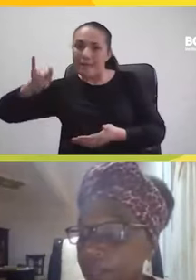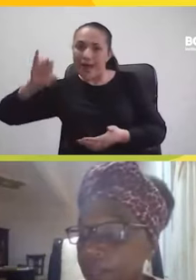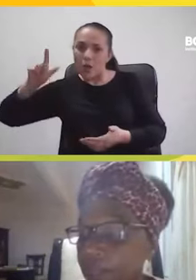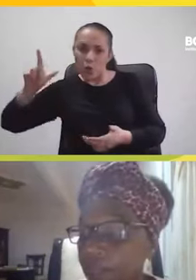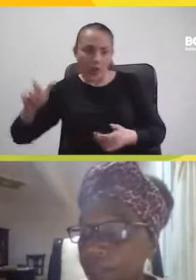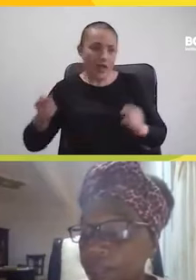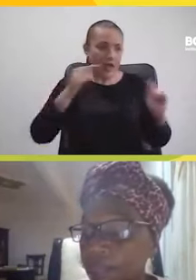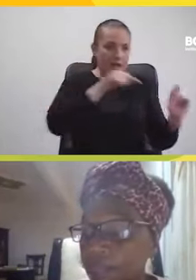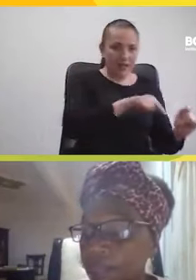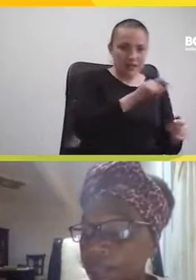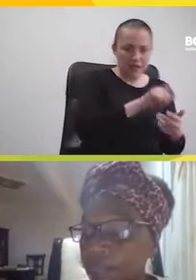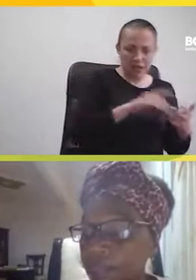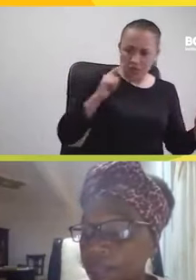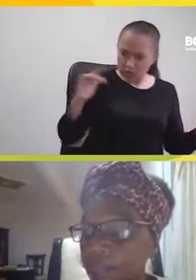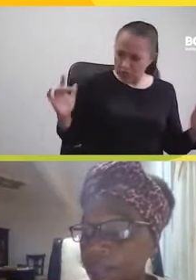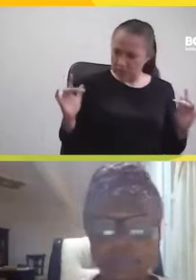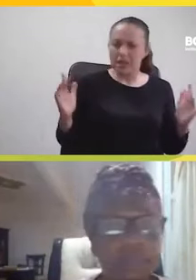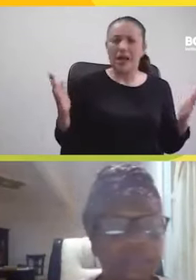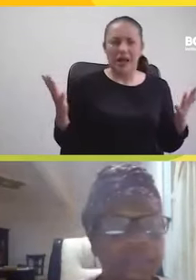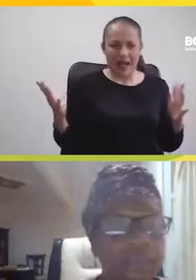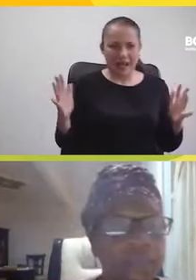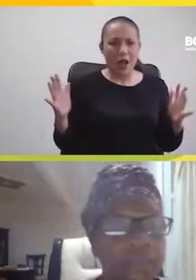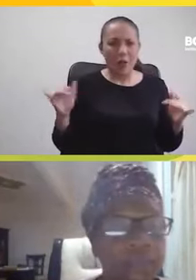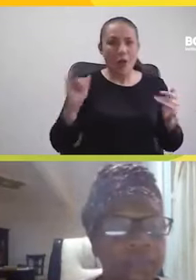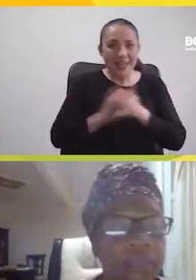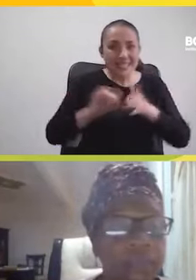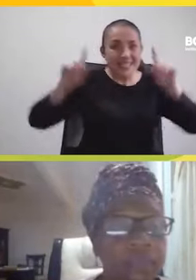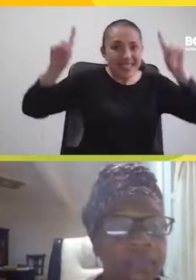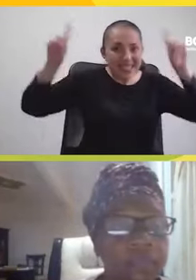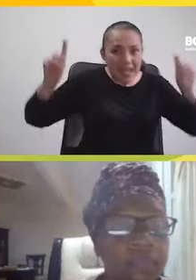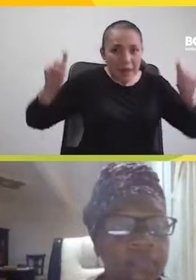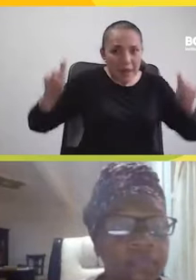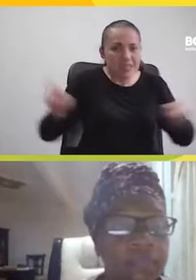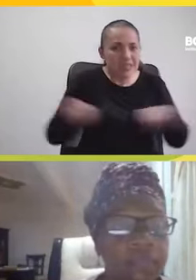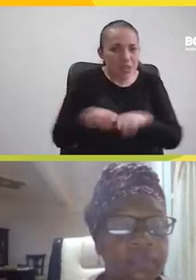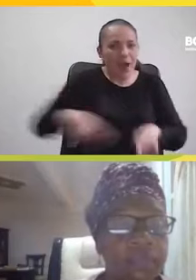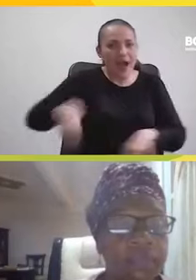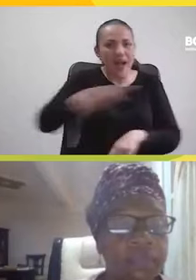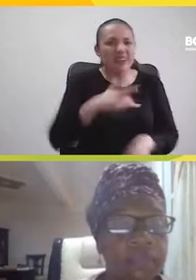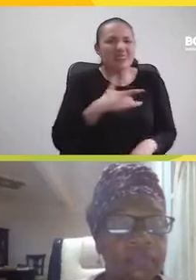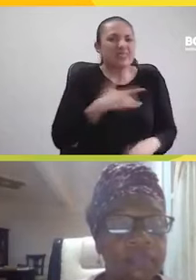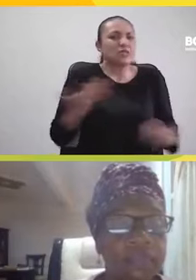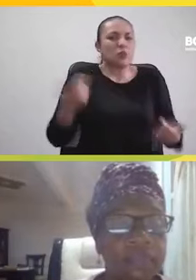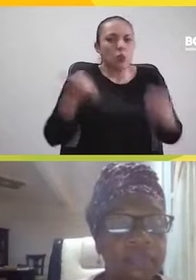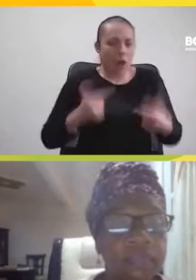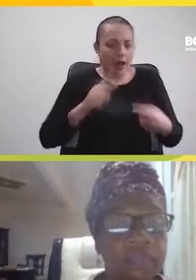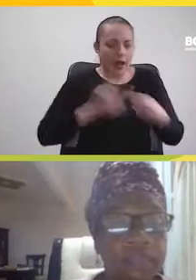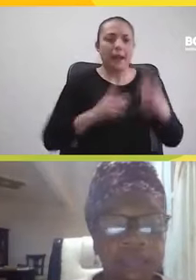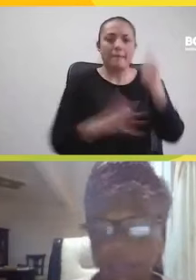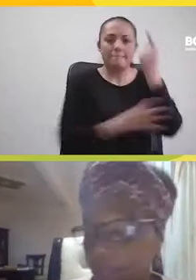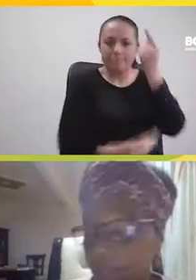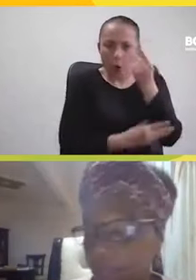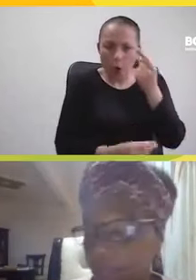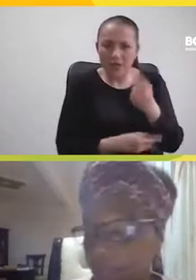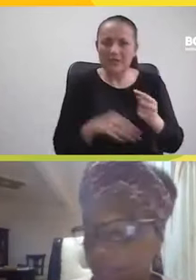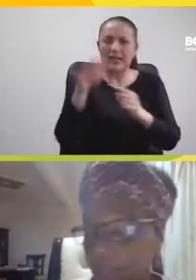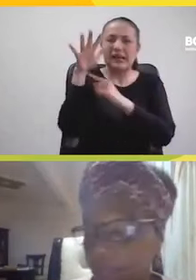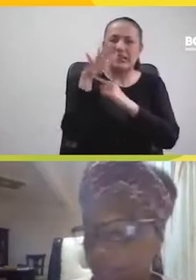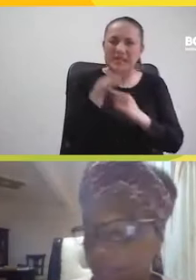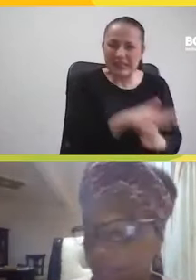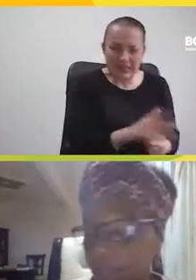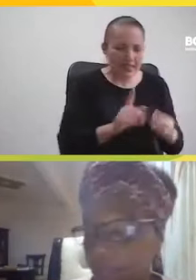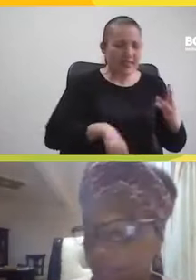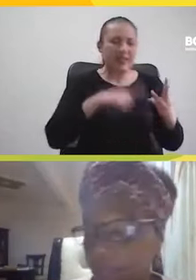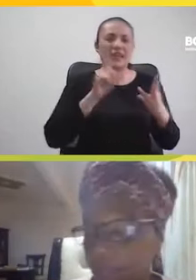extienda un poquitico, pero sí, son los temas que nos tocan, son la pobreza, la miseria, la invisibilización,